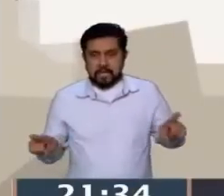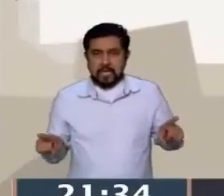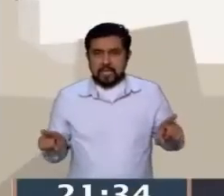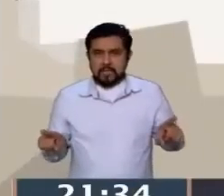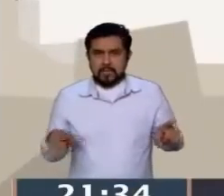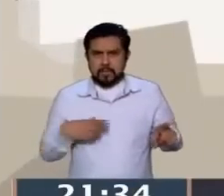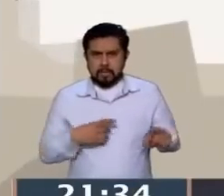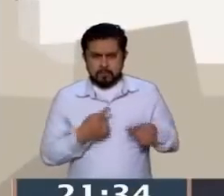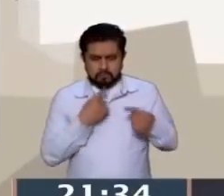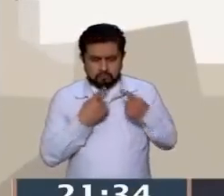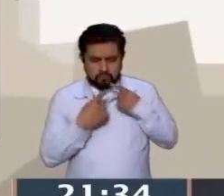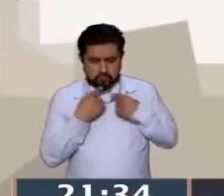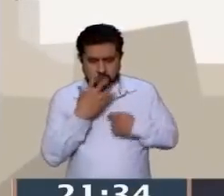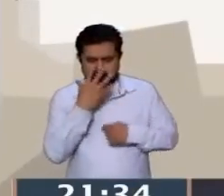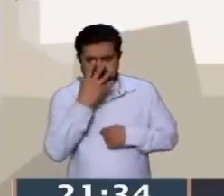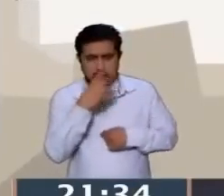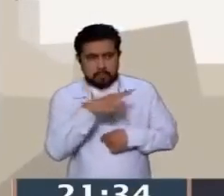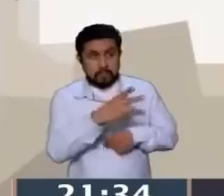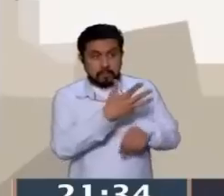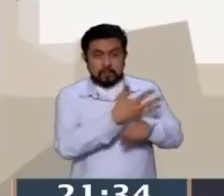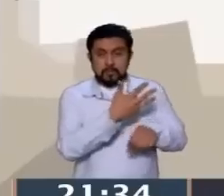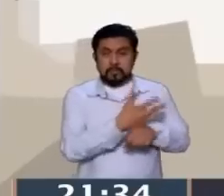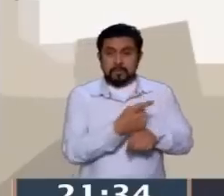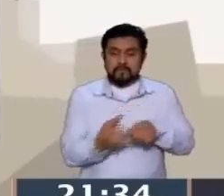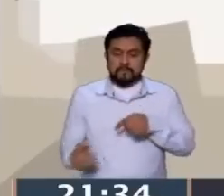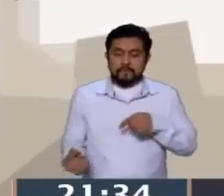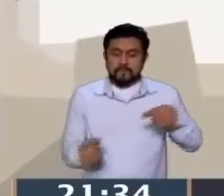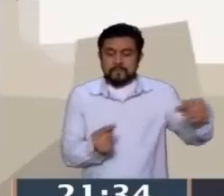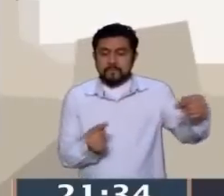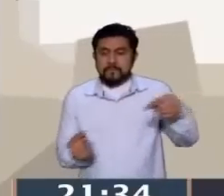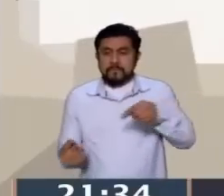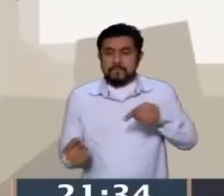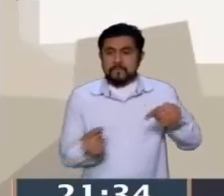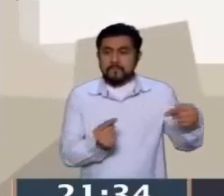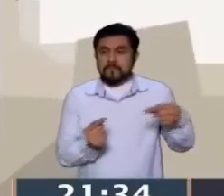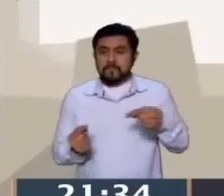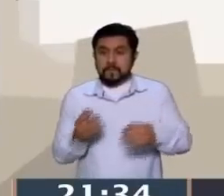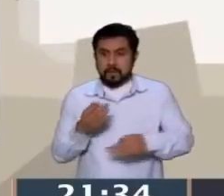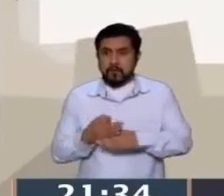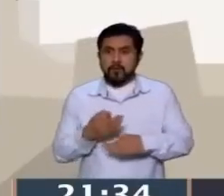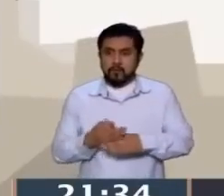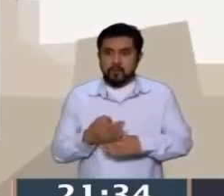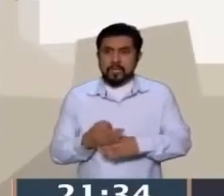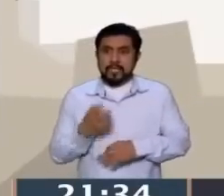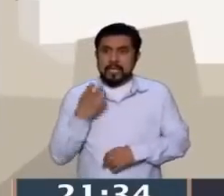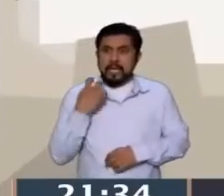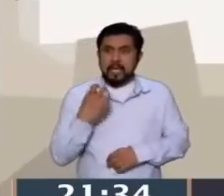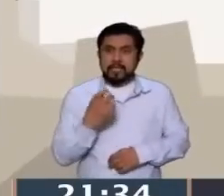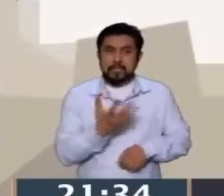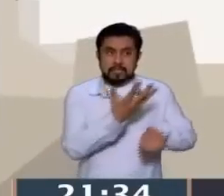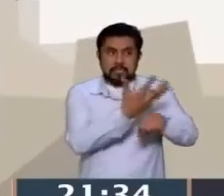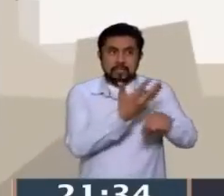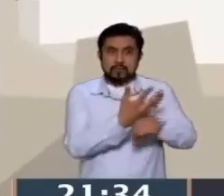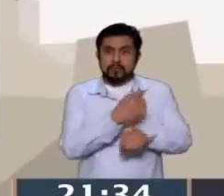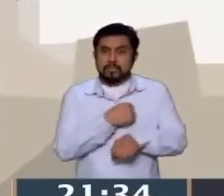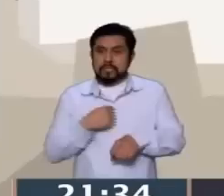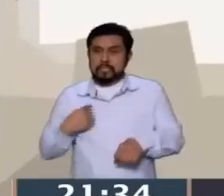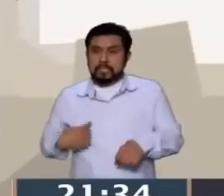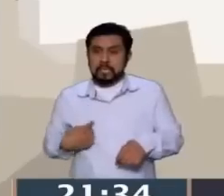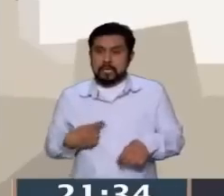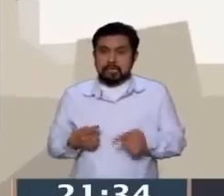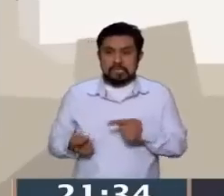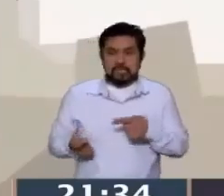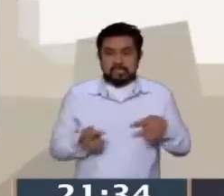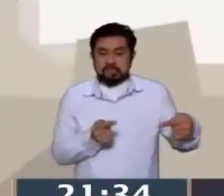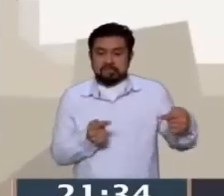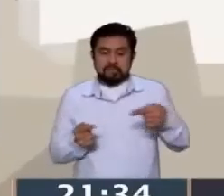está directamente implicado ahí y Estados Unidos siente que si no se sale con la suya en este momento perdería ese terreno avanzado